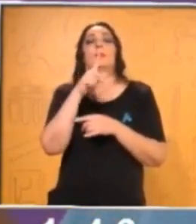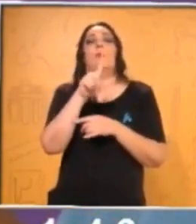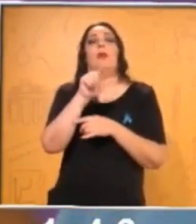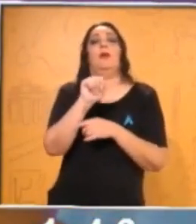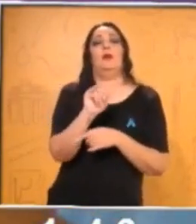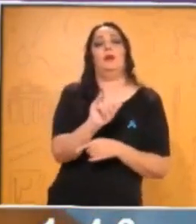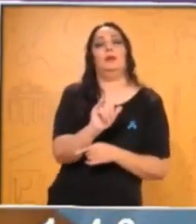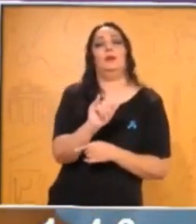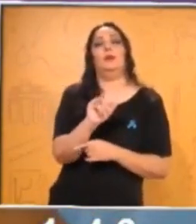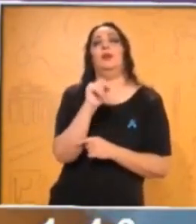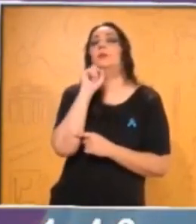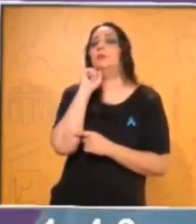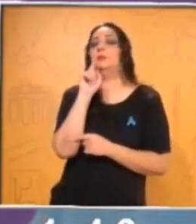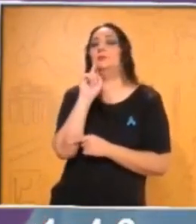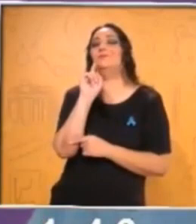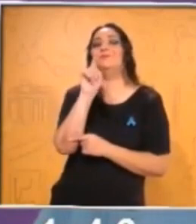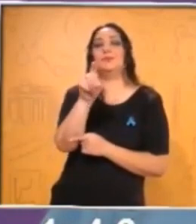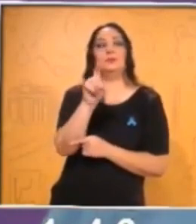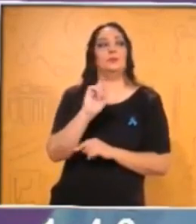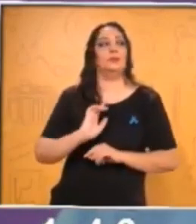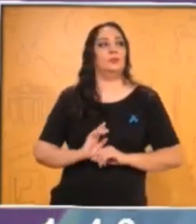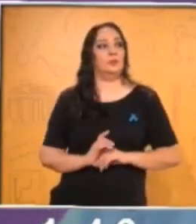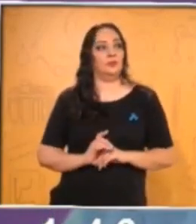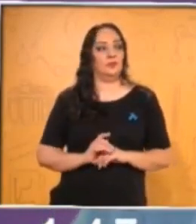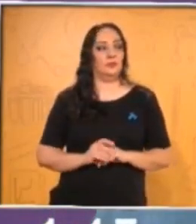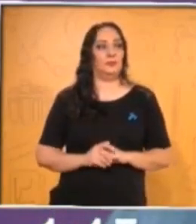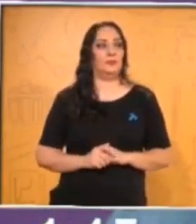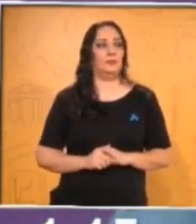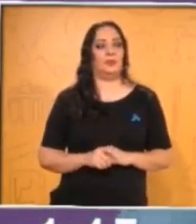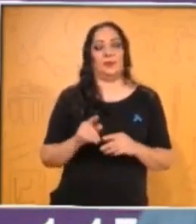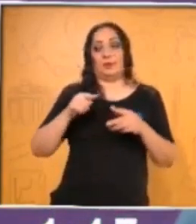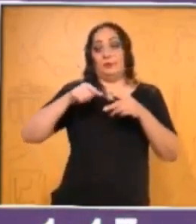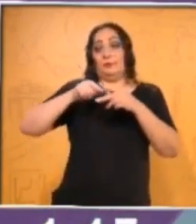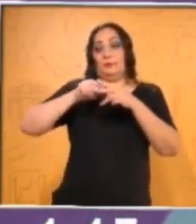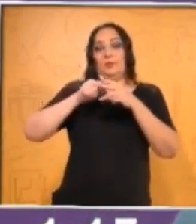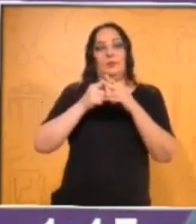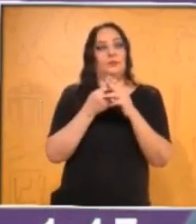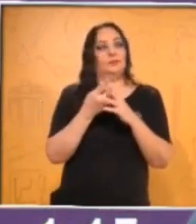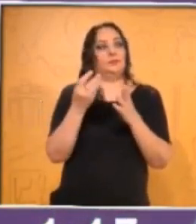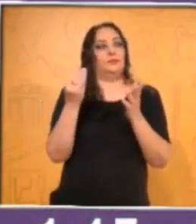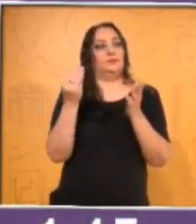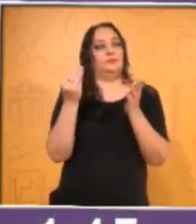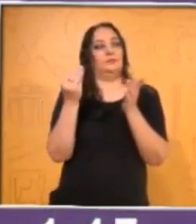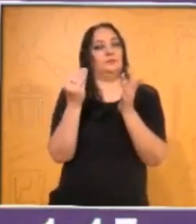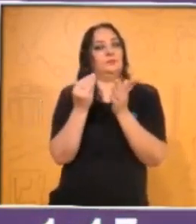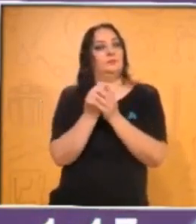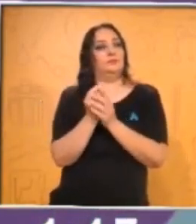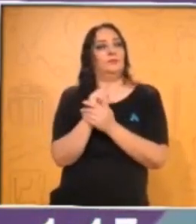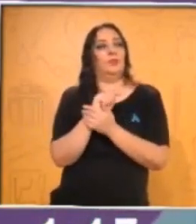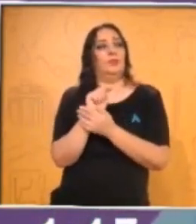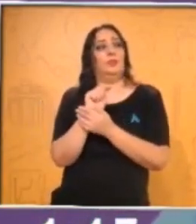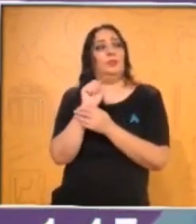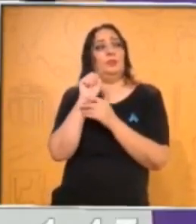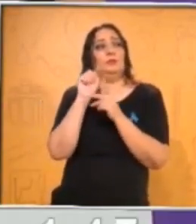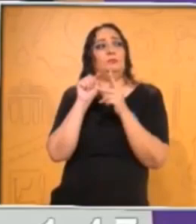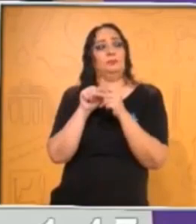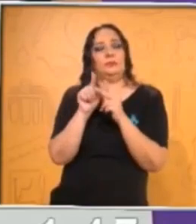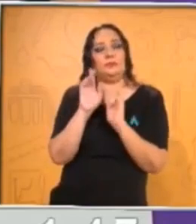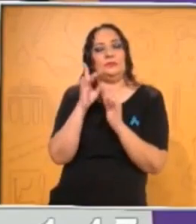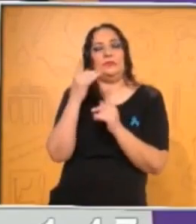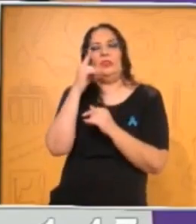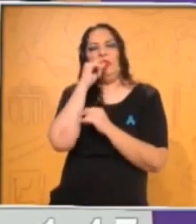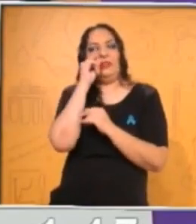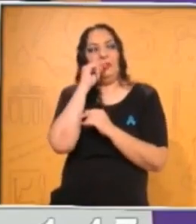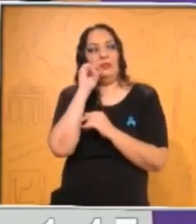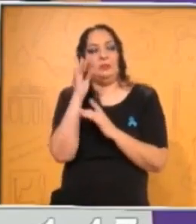play, ahí le van a dar play, ingresan. A ver, ahí nada más que como que me está